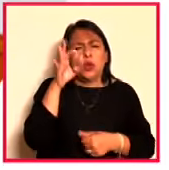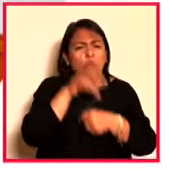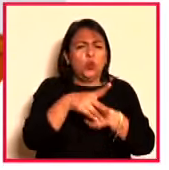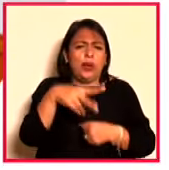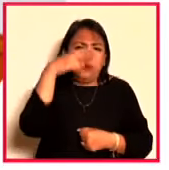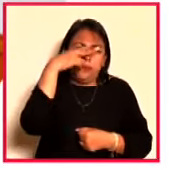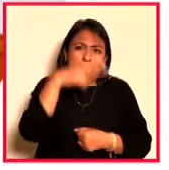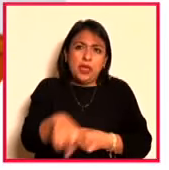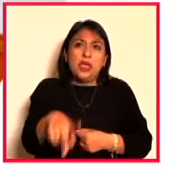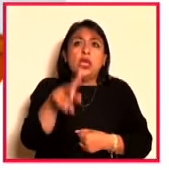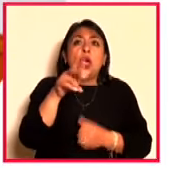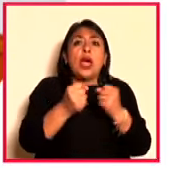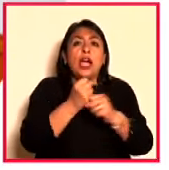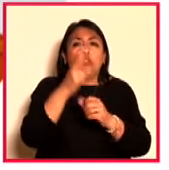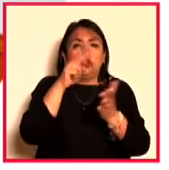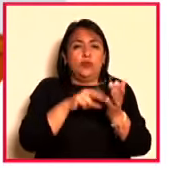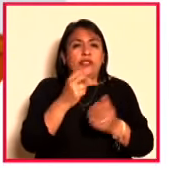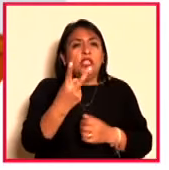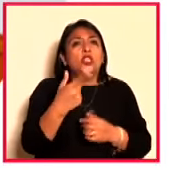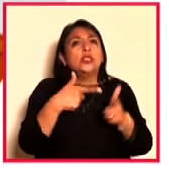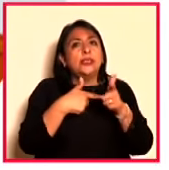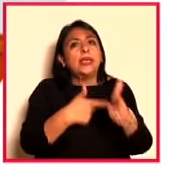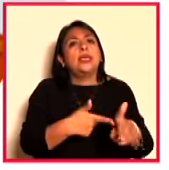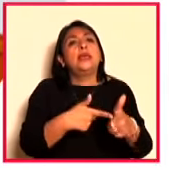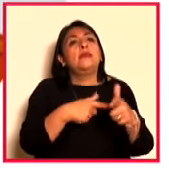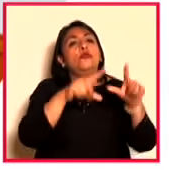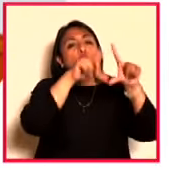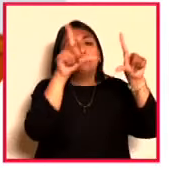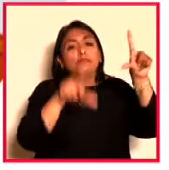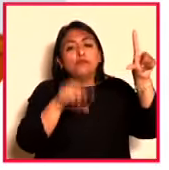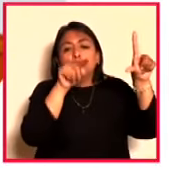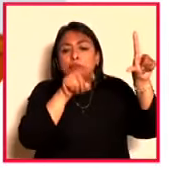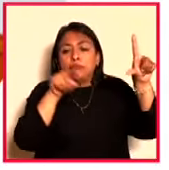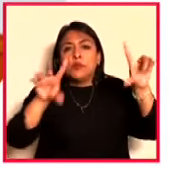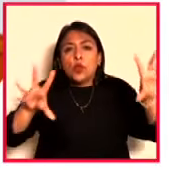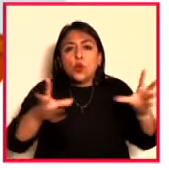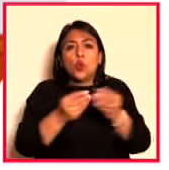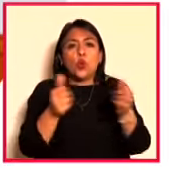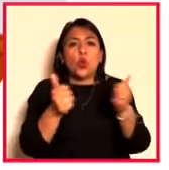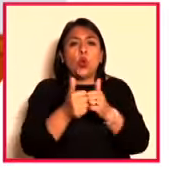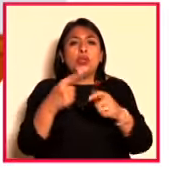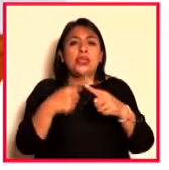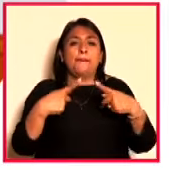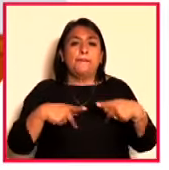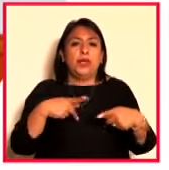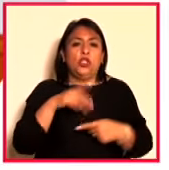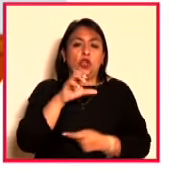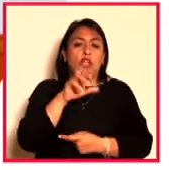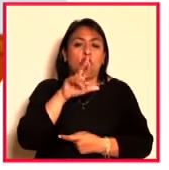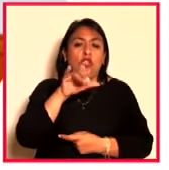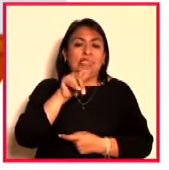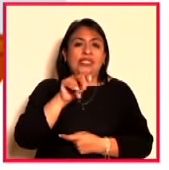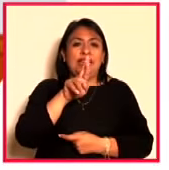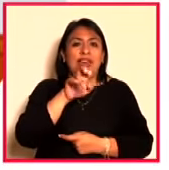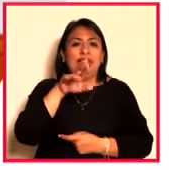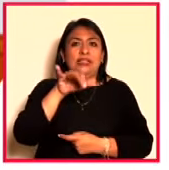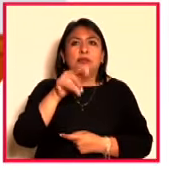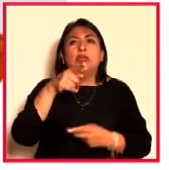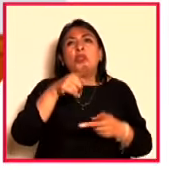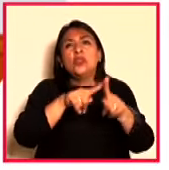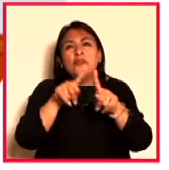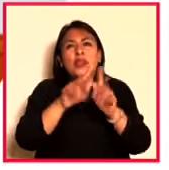en 2022 seguimos recorriendo la República Mexicana en compañía de los cronistas del Renacimiento Mexicano a partir de una serie de libros